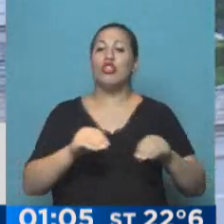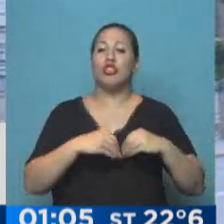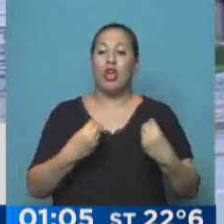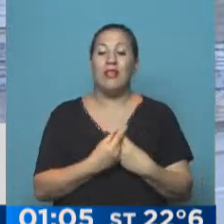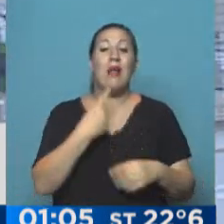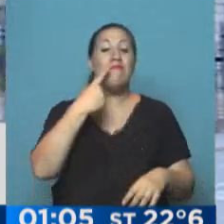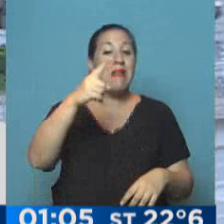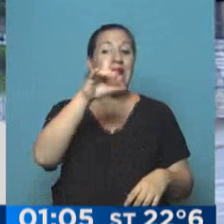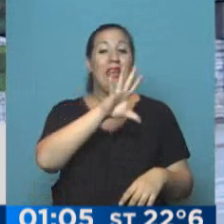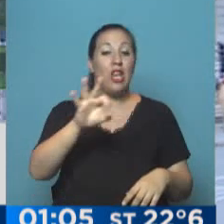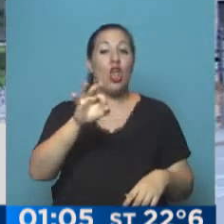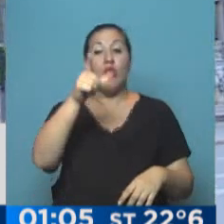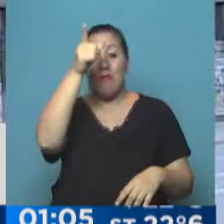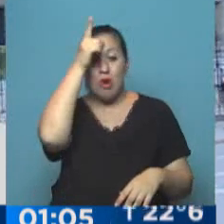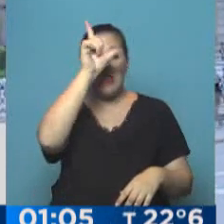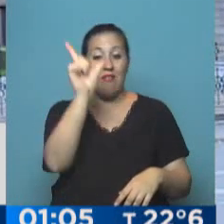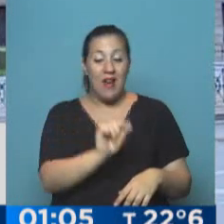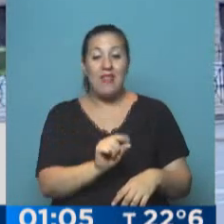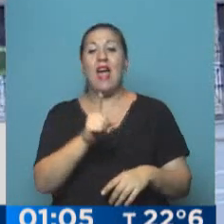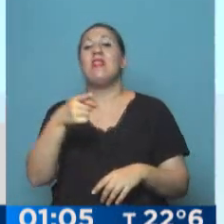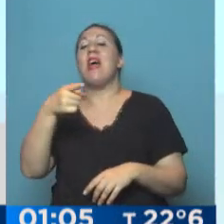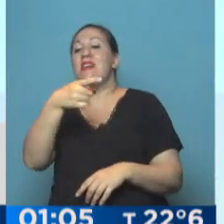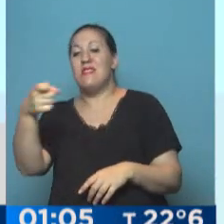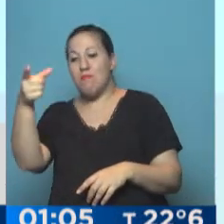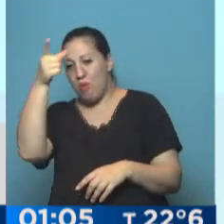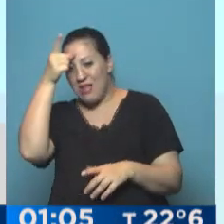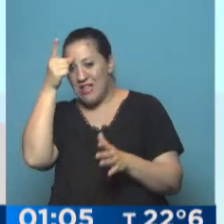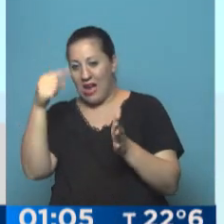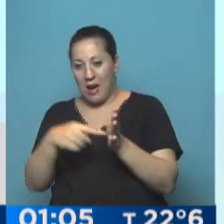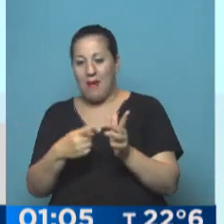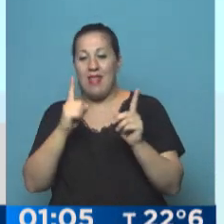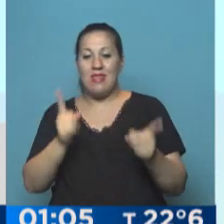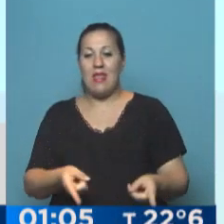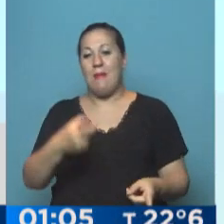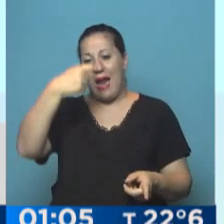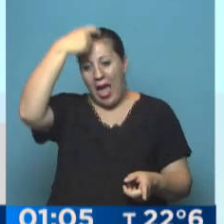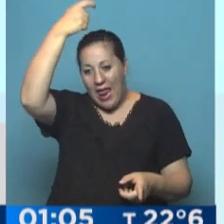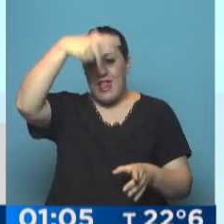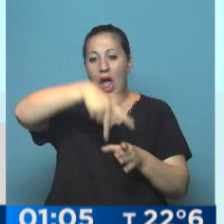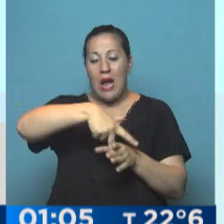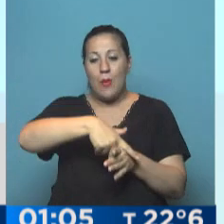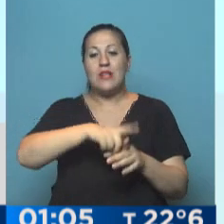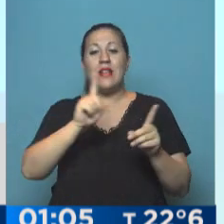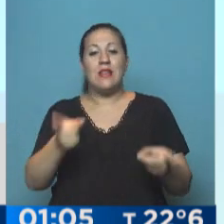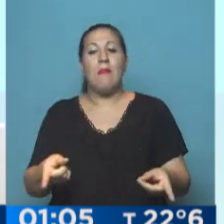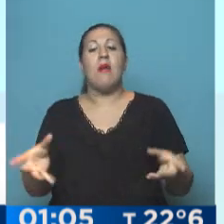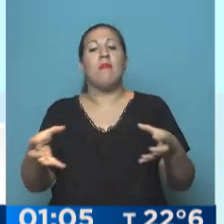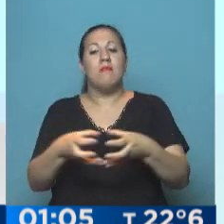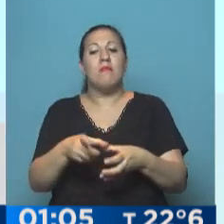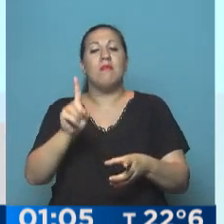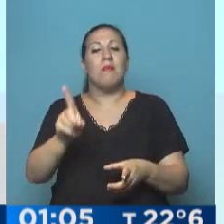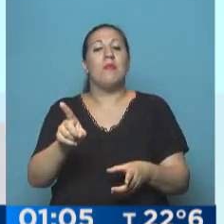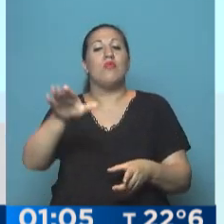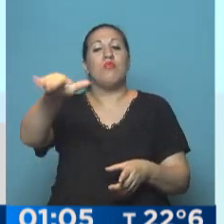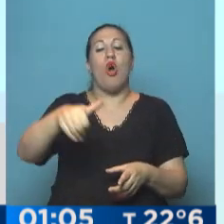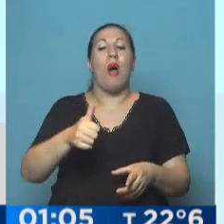de la Federal y al menos 100 de la Metropolitana, además de granaderos a caballo y los miembros que convocó la Casa